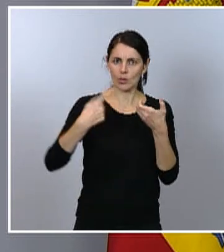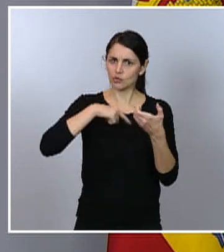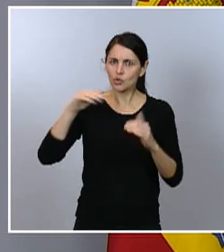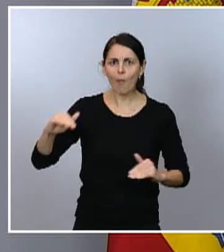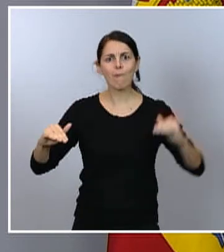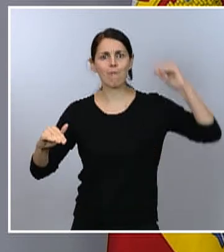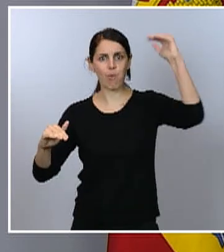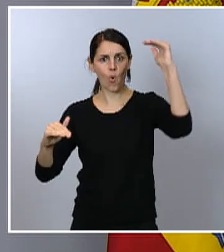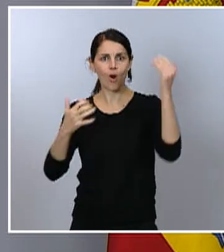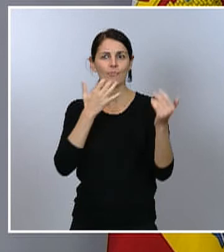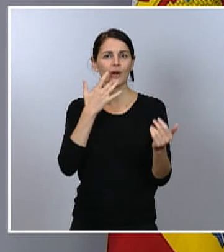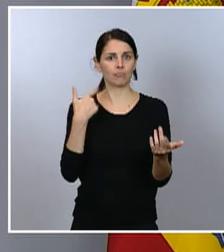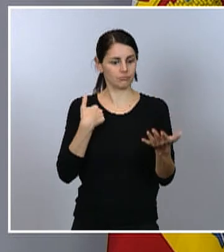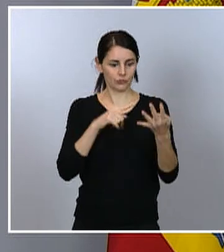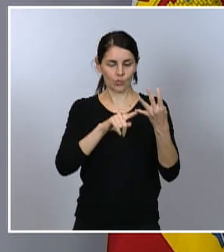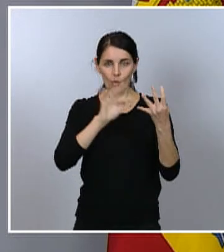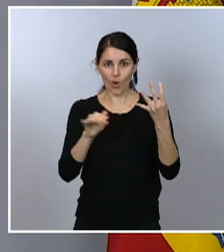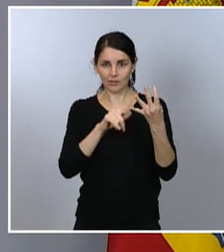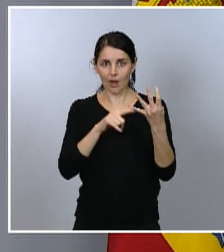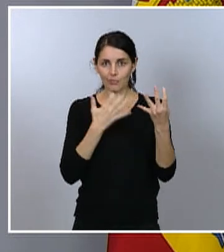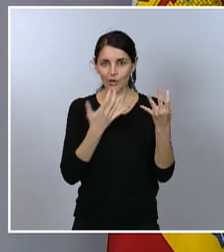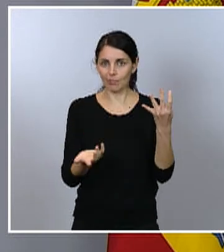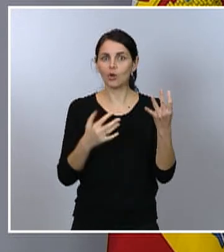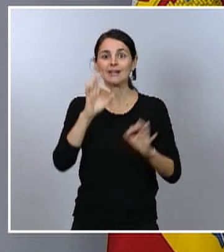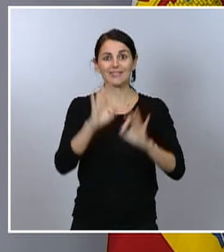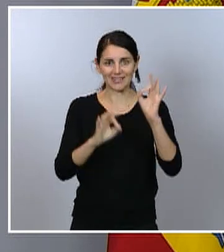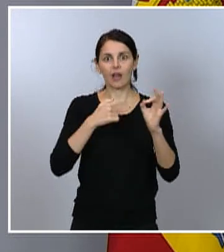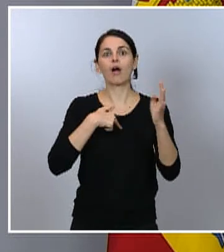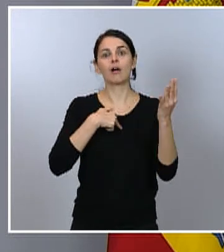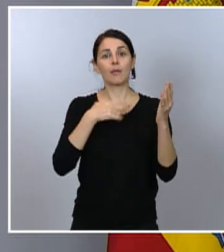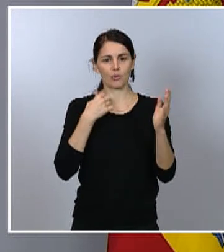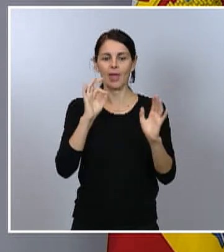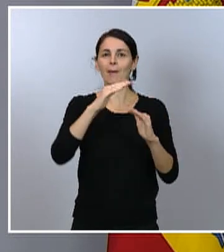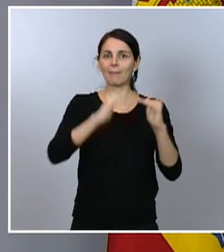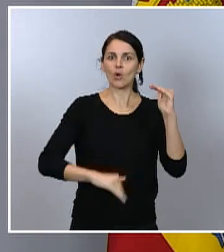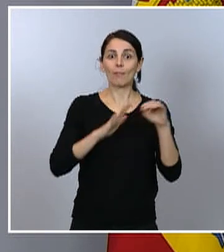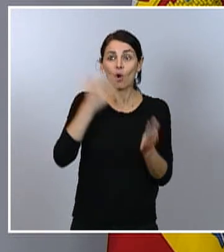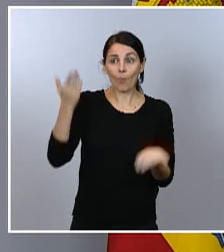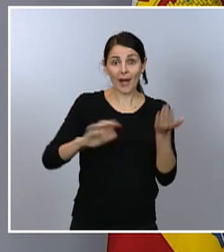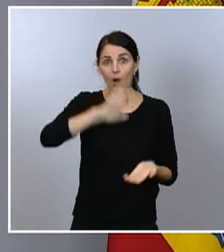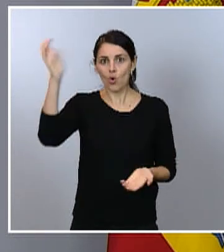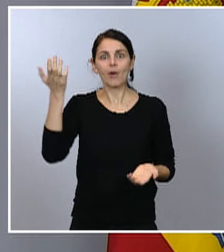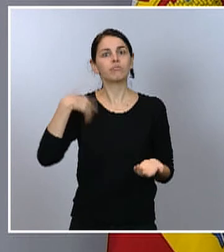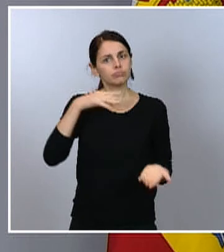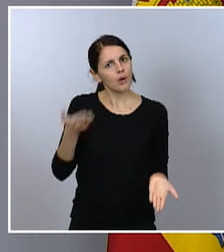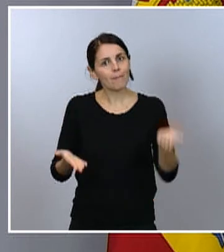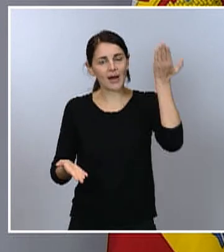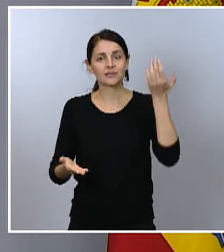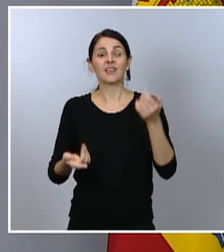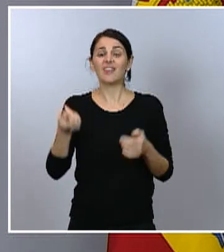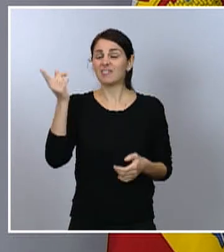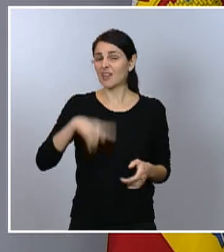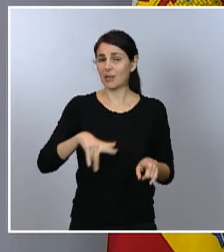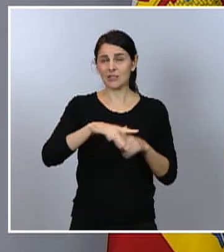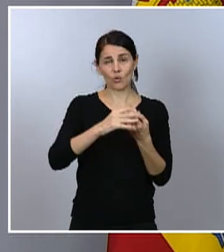esta última ronda. Tenemos además información epidemiológica adicional que nos permite conocer muchas otras cosas. No todos los análisis